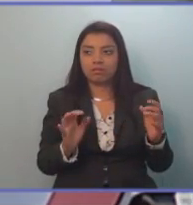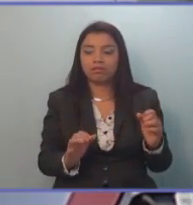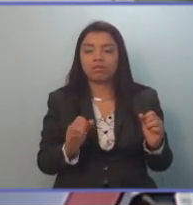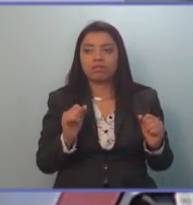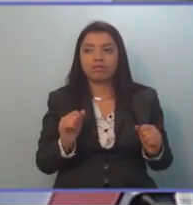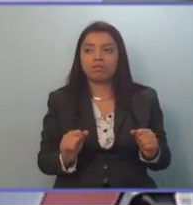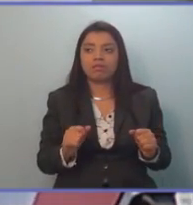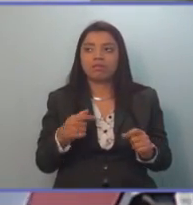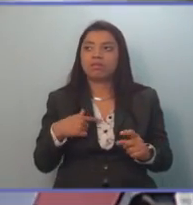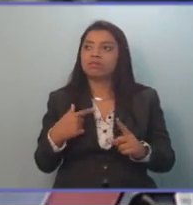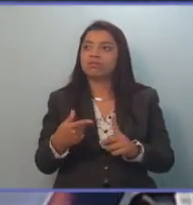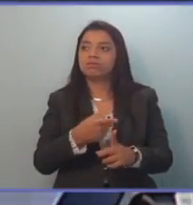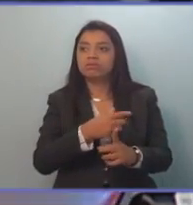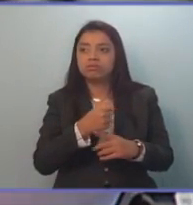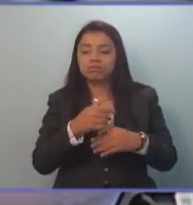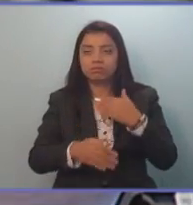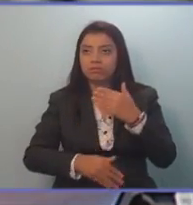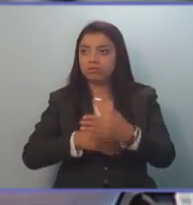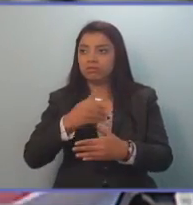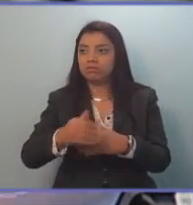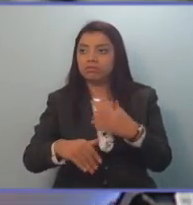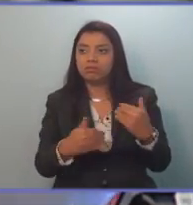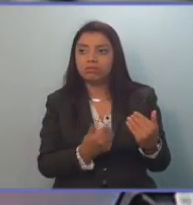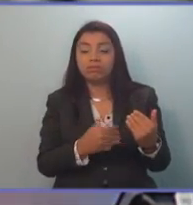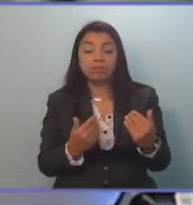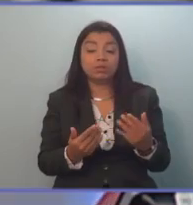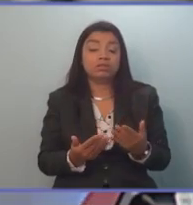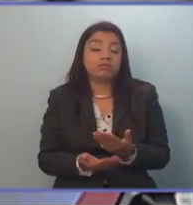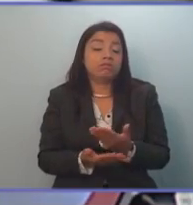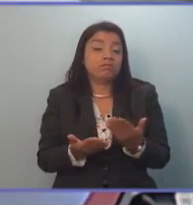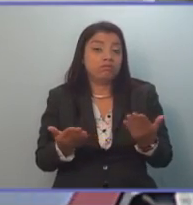objeto de este proceso de titularización sea